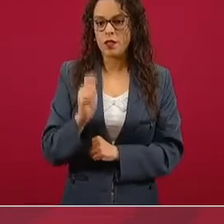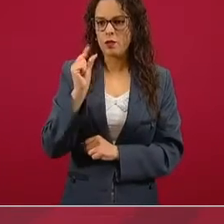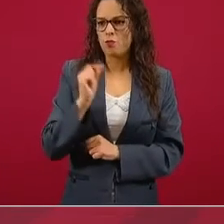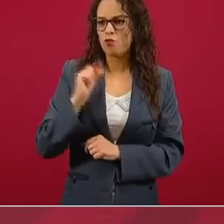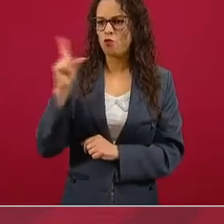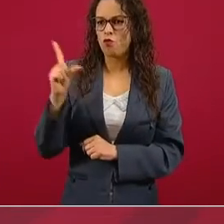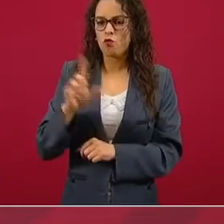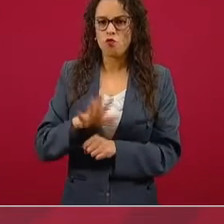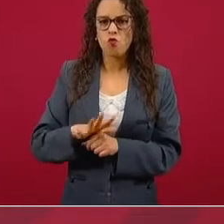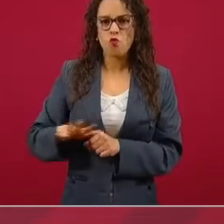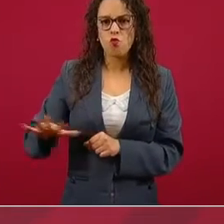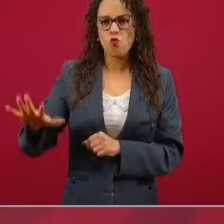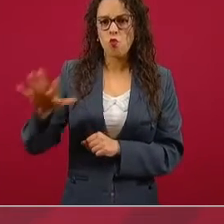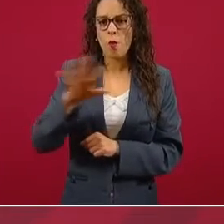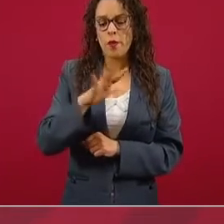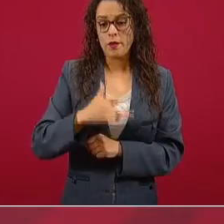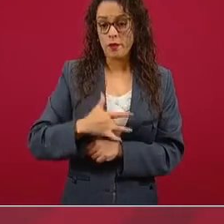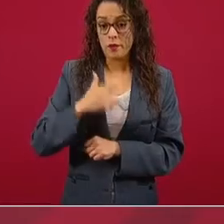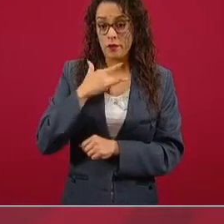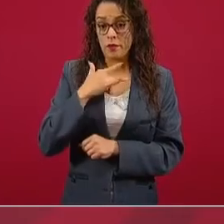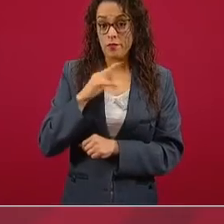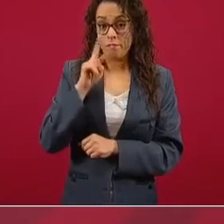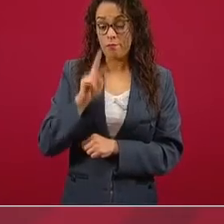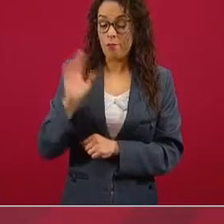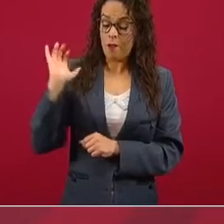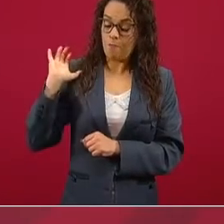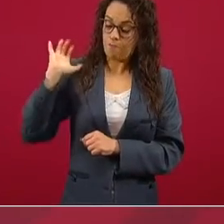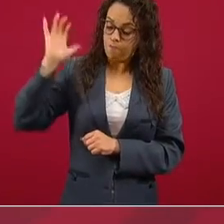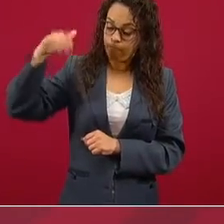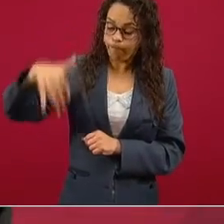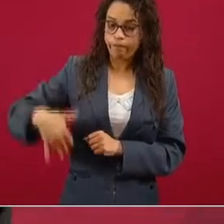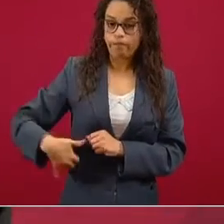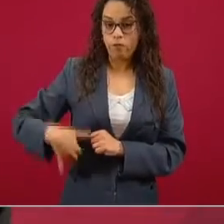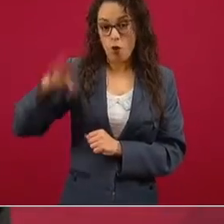el que todos nos sentimos muy orgullosos.